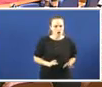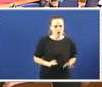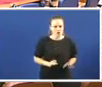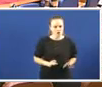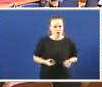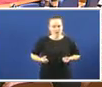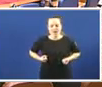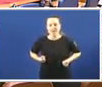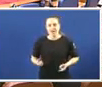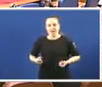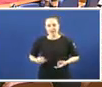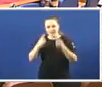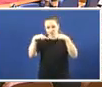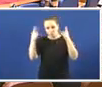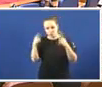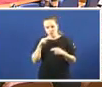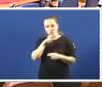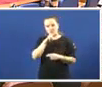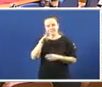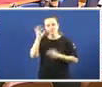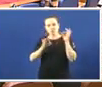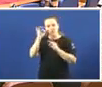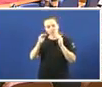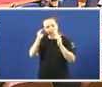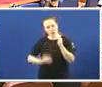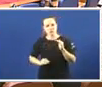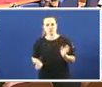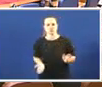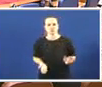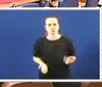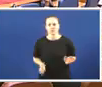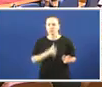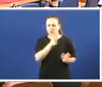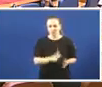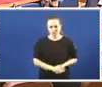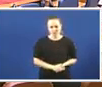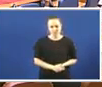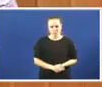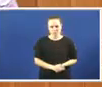o gasto público é un 23% máis baixo en termos reais? Por que?